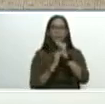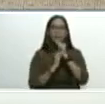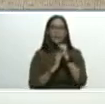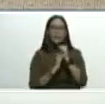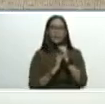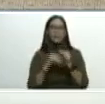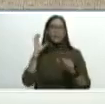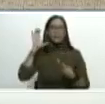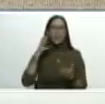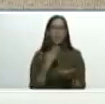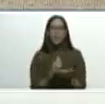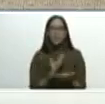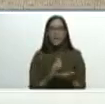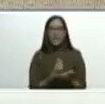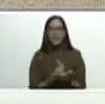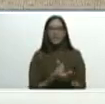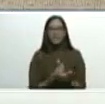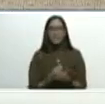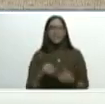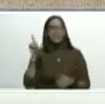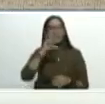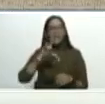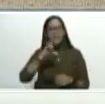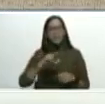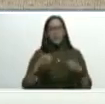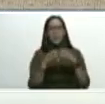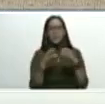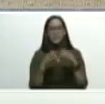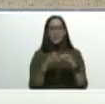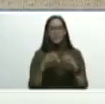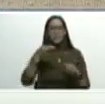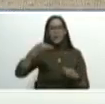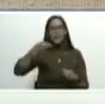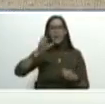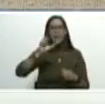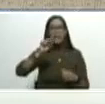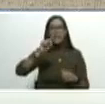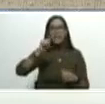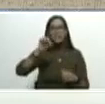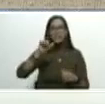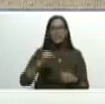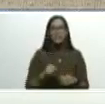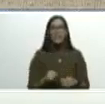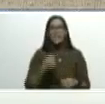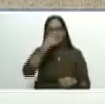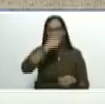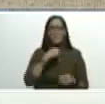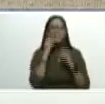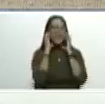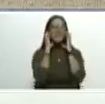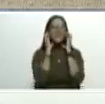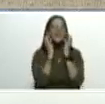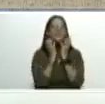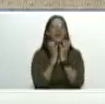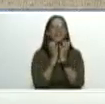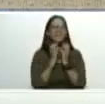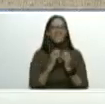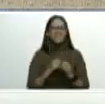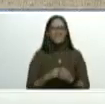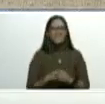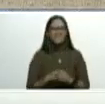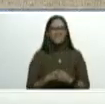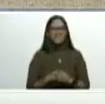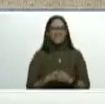Estado Monagas, querido compañero Ernesto Luna, el hombre de las barbas. Allá está